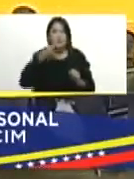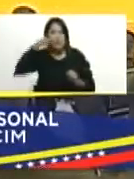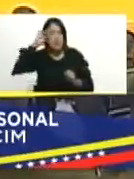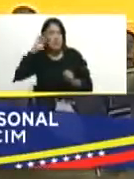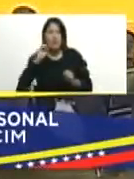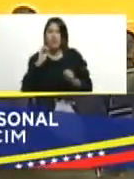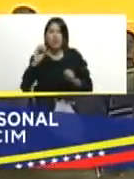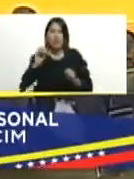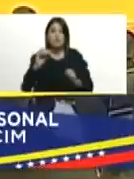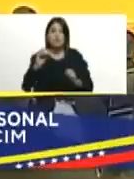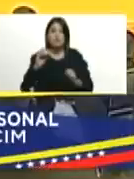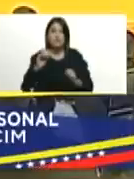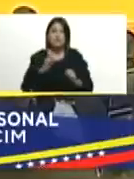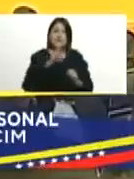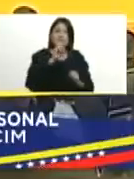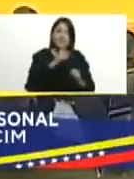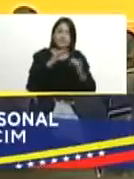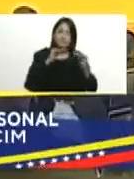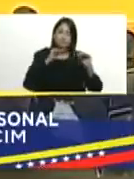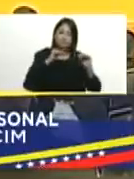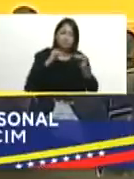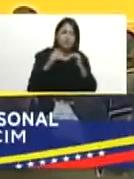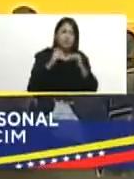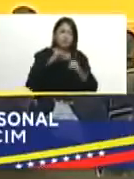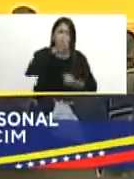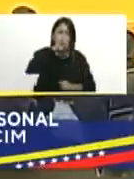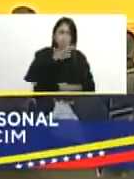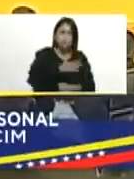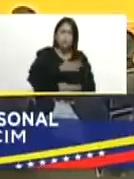moral, patriota,